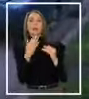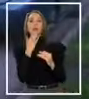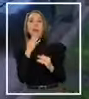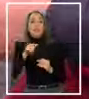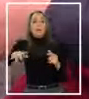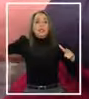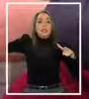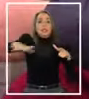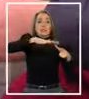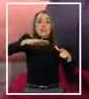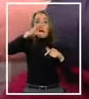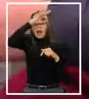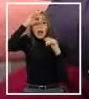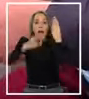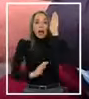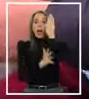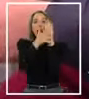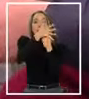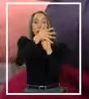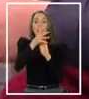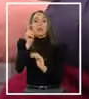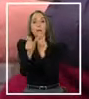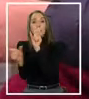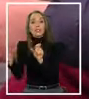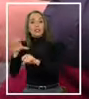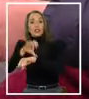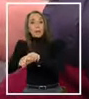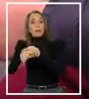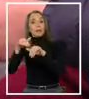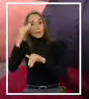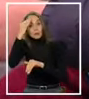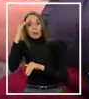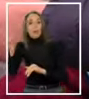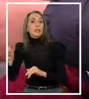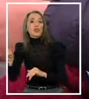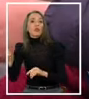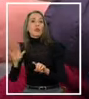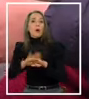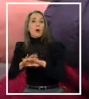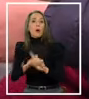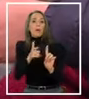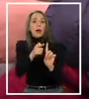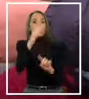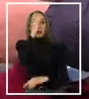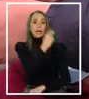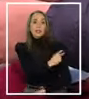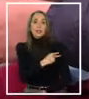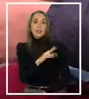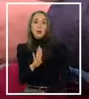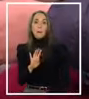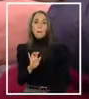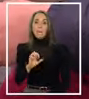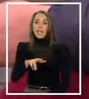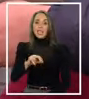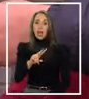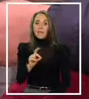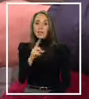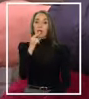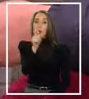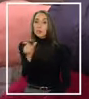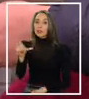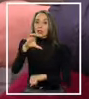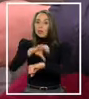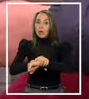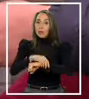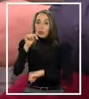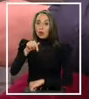zona. Ese día hubo personas detenidas, pero no estaban vinculadas directamente con la muerte, con el homicidio del sargento Benavides. ¿Pero de esas personas que estuvieron detenidas